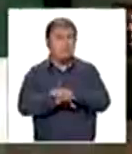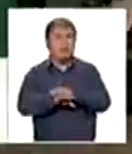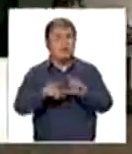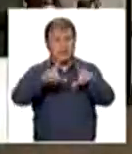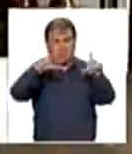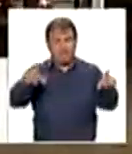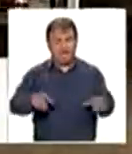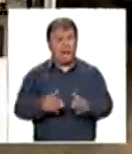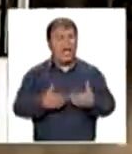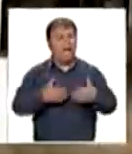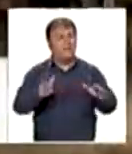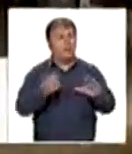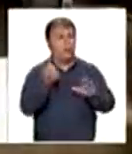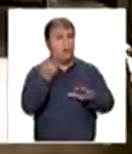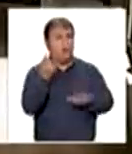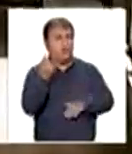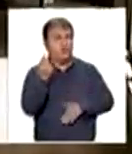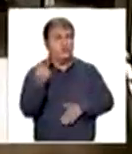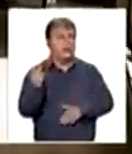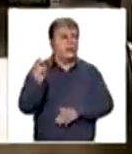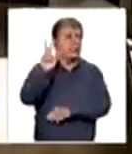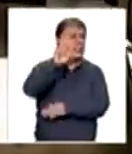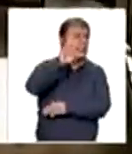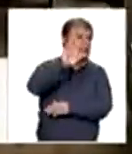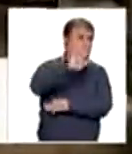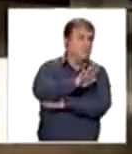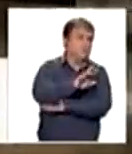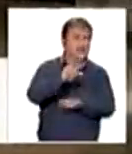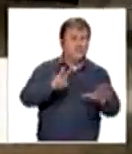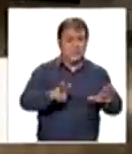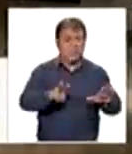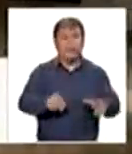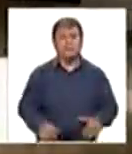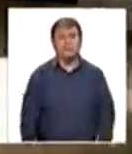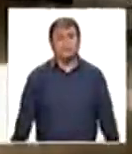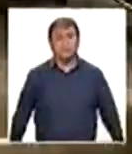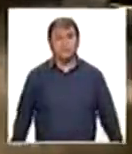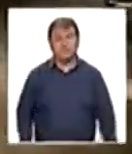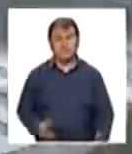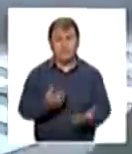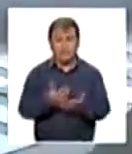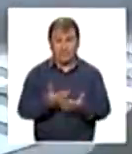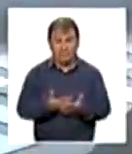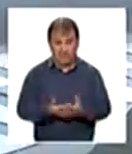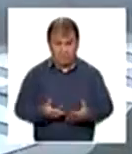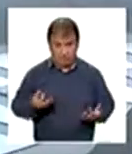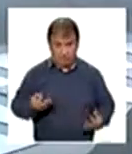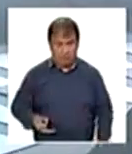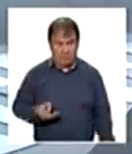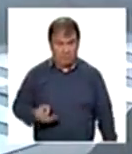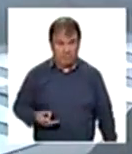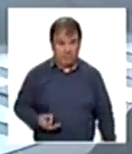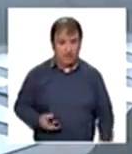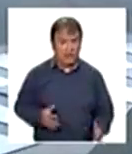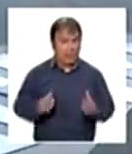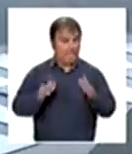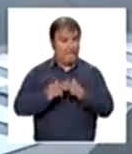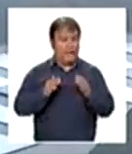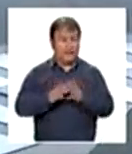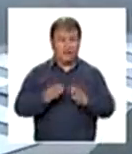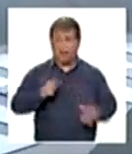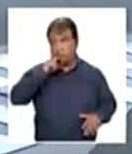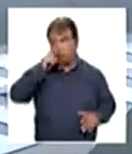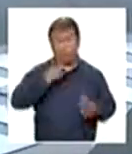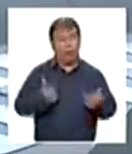exposición. Abrimos de 11 a 7 de la noche. Bien, bien, ya Ricardo, saben, realmente. Para cualquier idea original que quieran tener